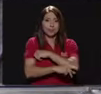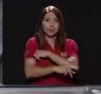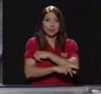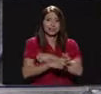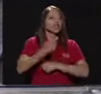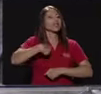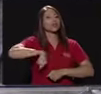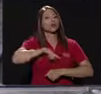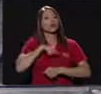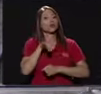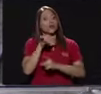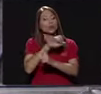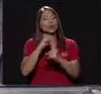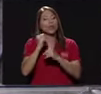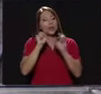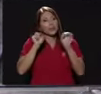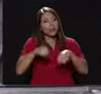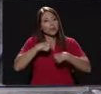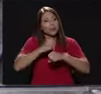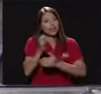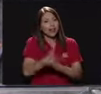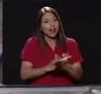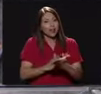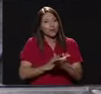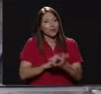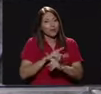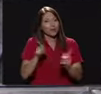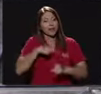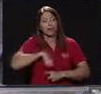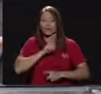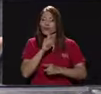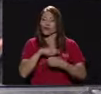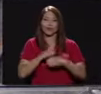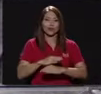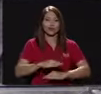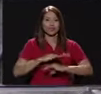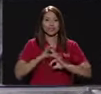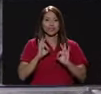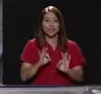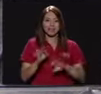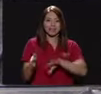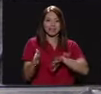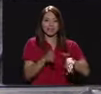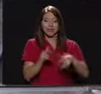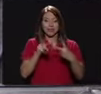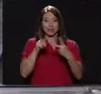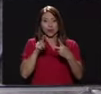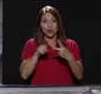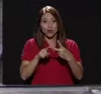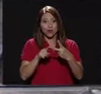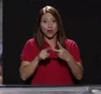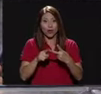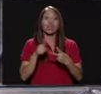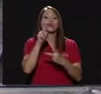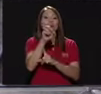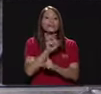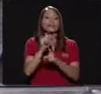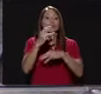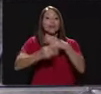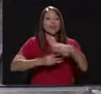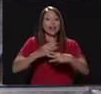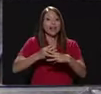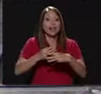hacer algo, ¿verdad? Y no estamos haciendo lo suficiente. Y lo segundo es un fenómeno mundial que nos afecta a nosotros, así como afecta a Estados Unidos,